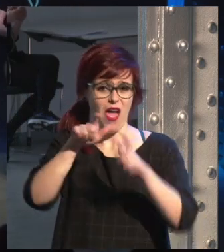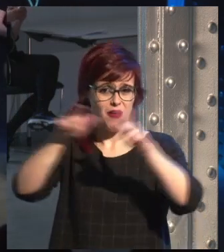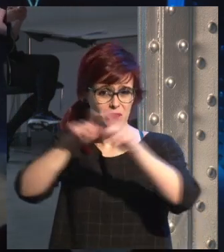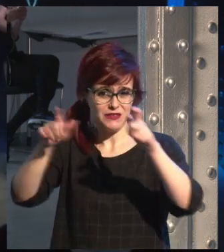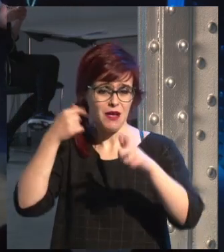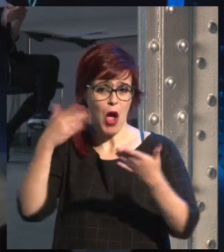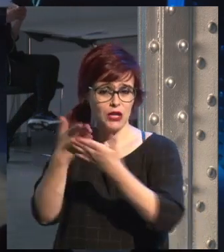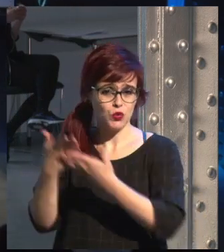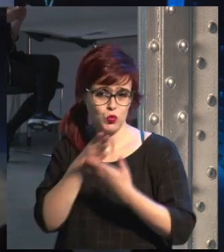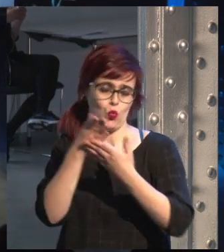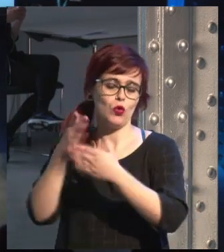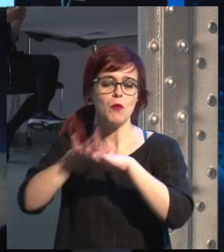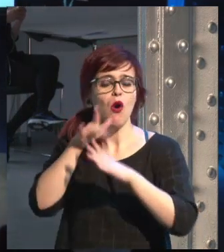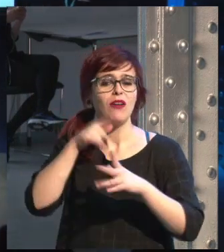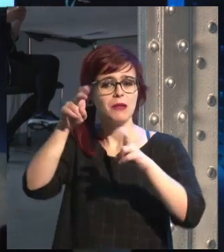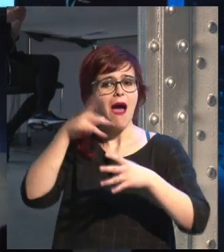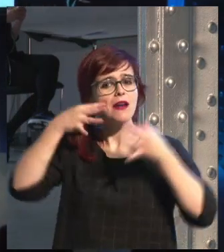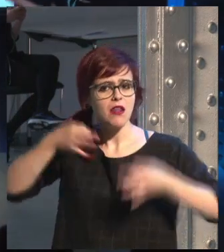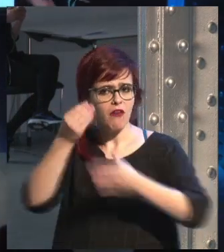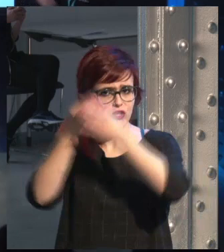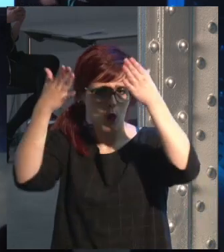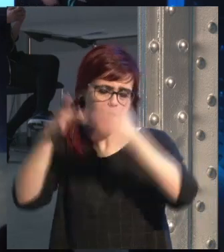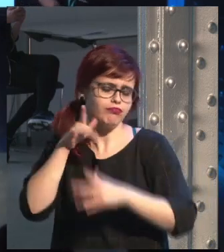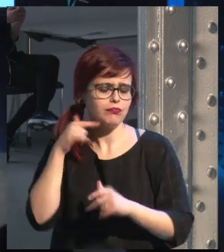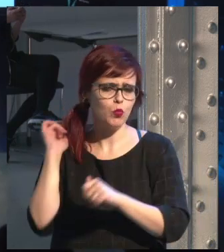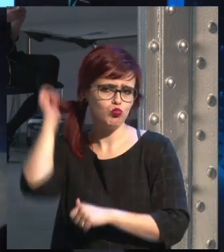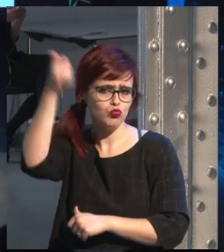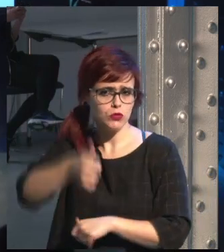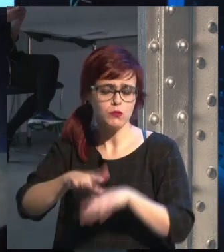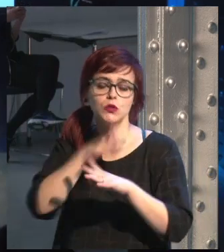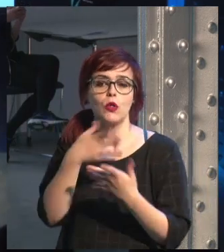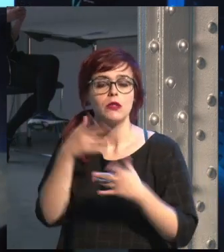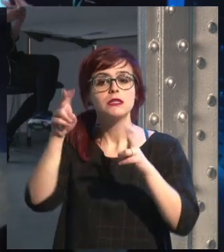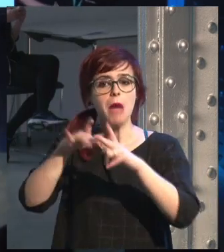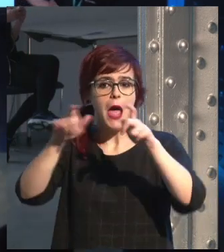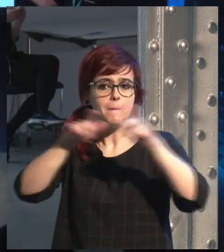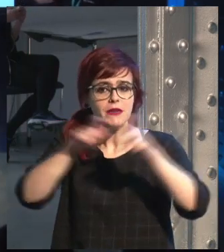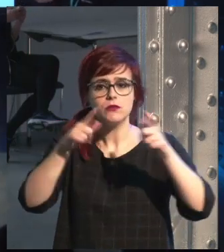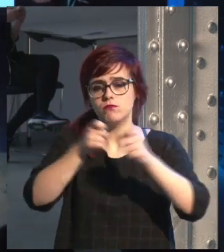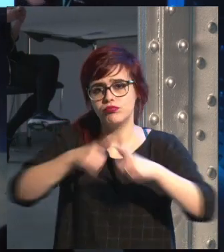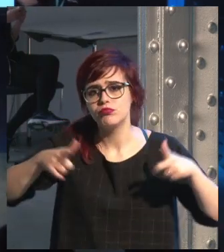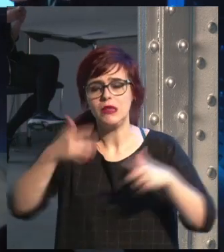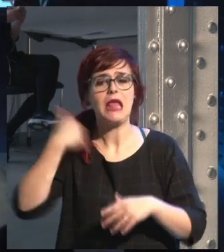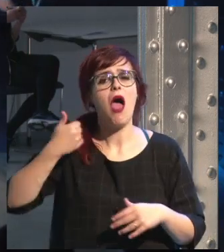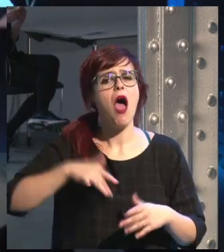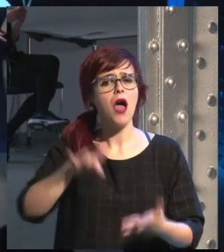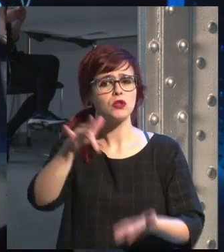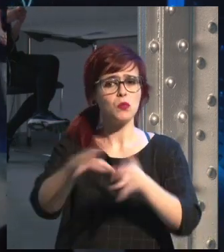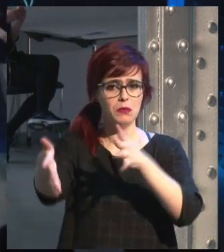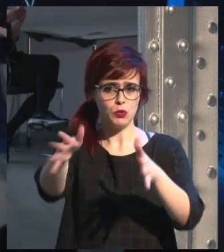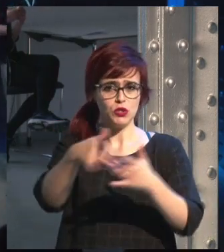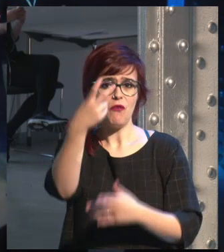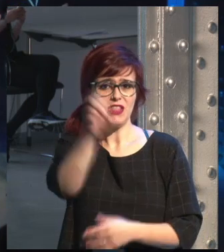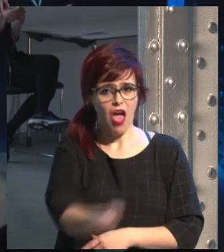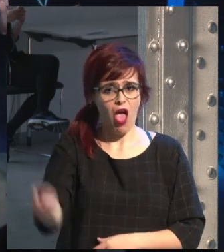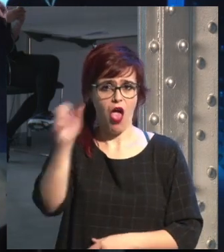desarrollando realidad virtual. Un poco un background rápidamente de nuestra empresa. Nosotros llevamos ya casi, bueno, un poco más de